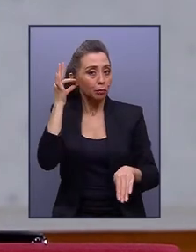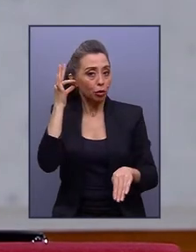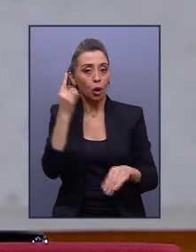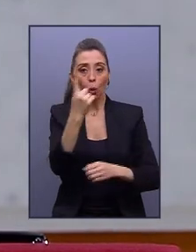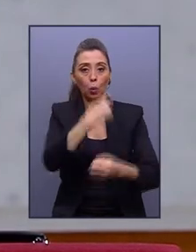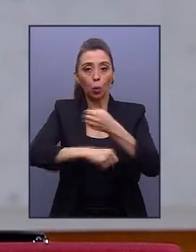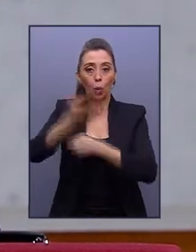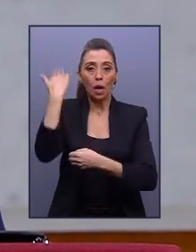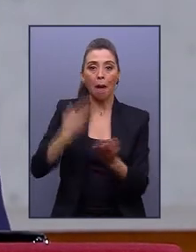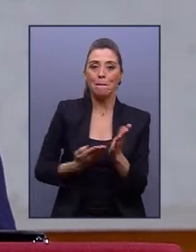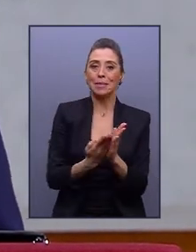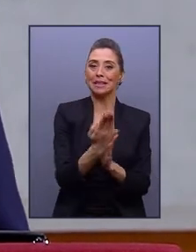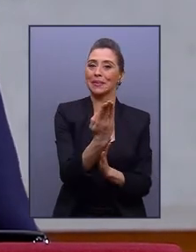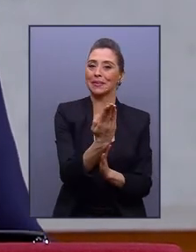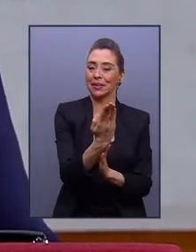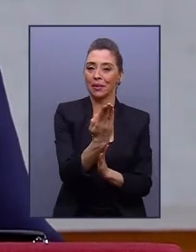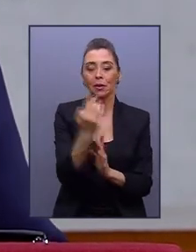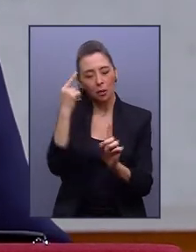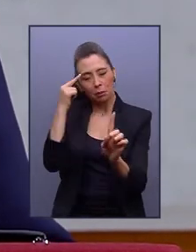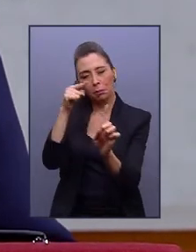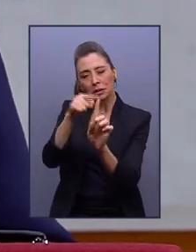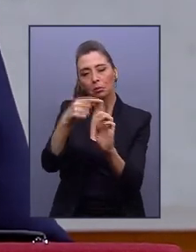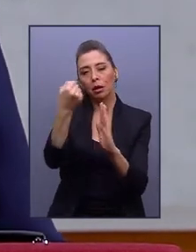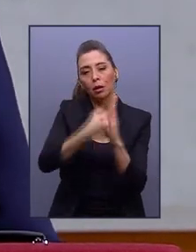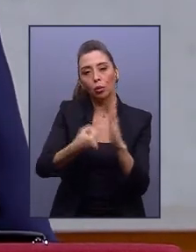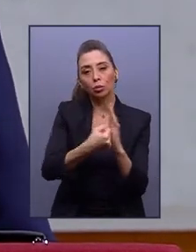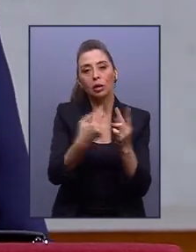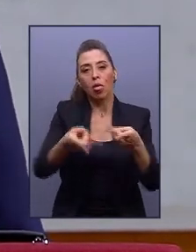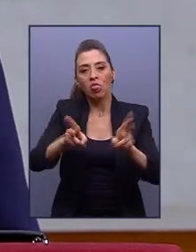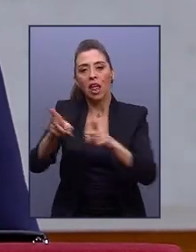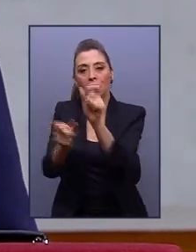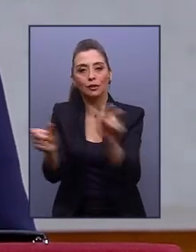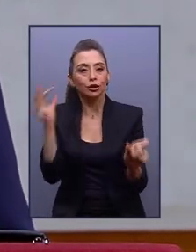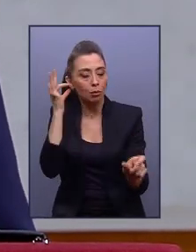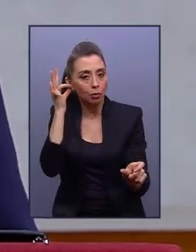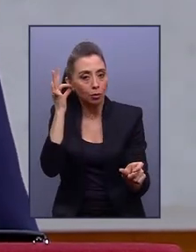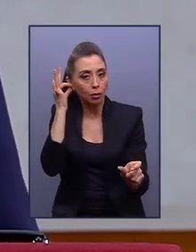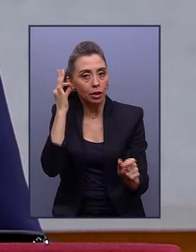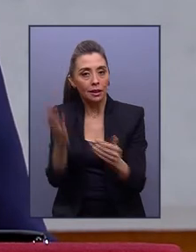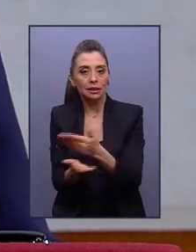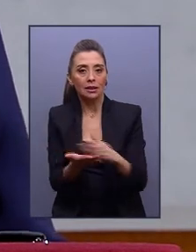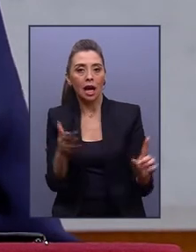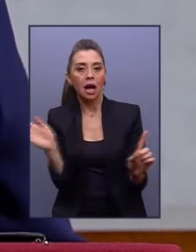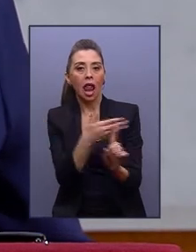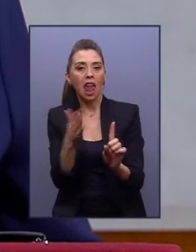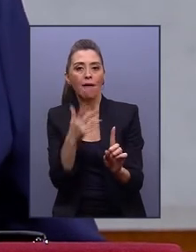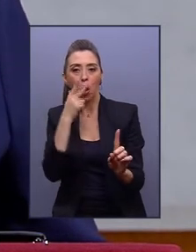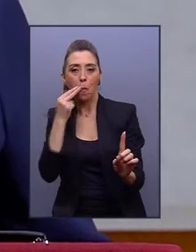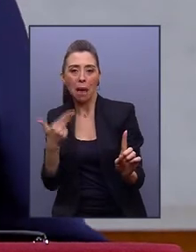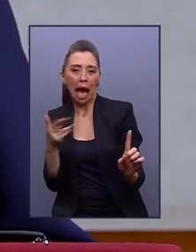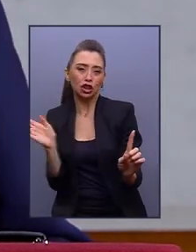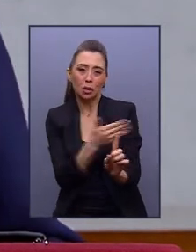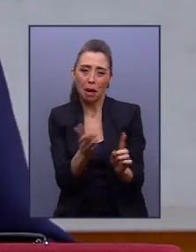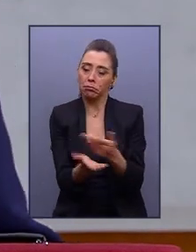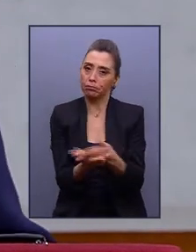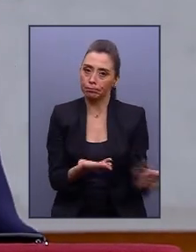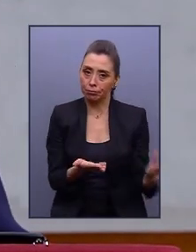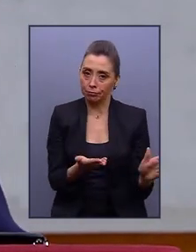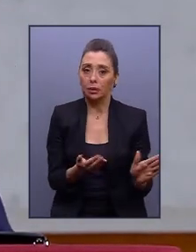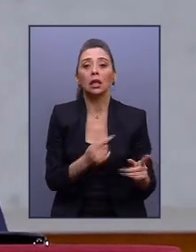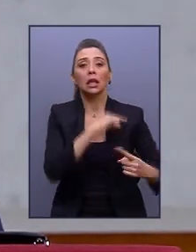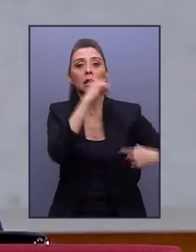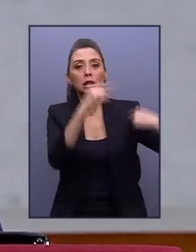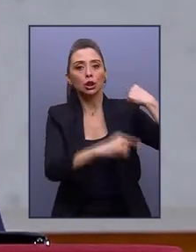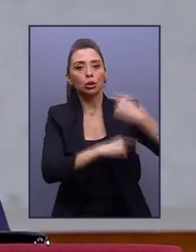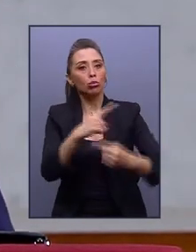actividades, poniendo en el centro de su quehacer la lucha por sus derechos y la erradicación de la violencia machista. Este es un hecho